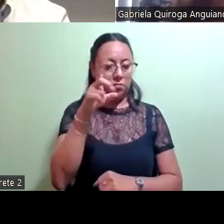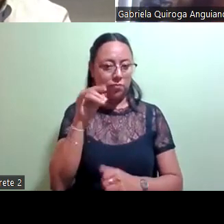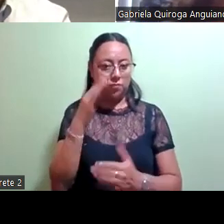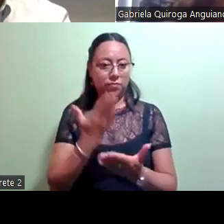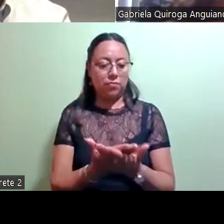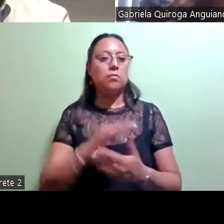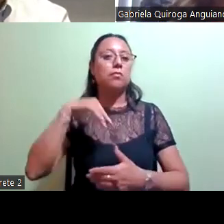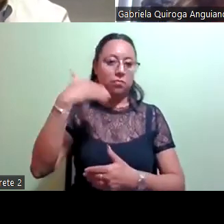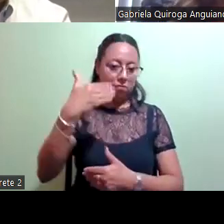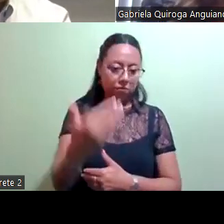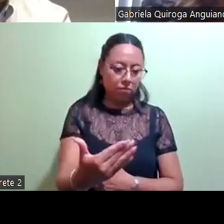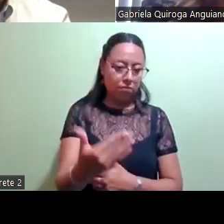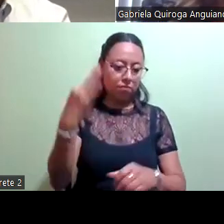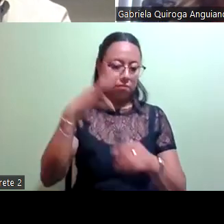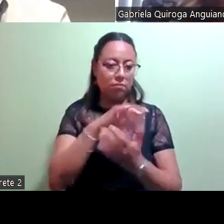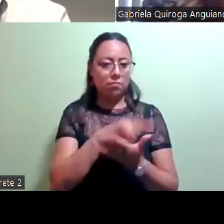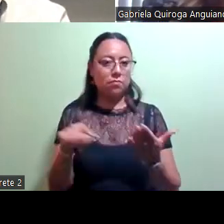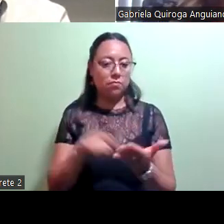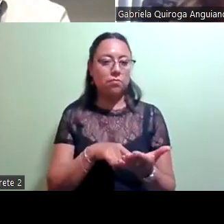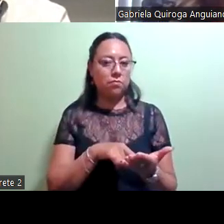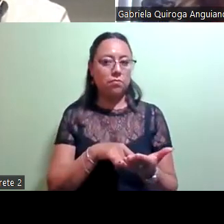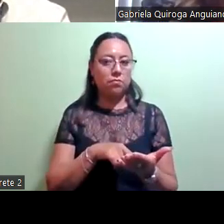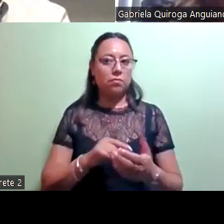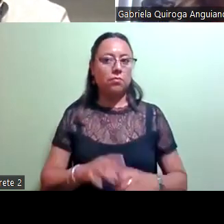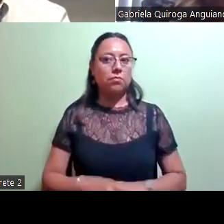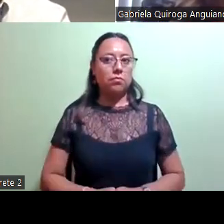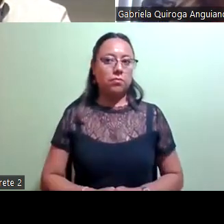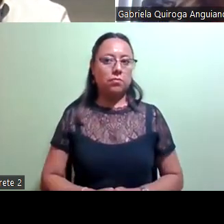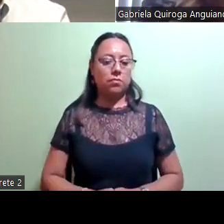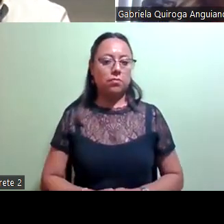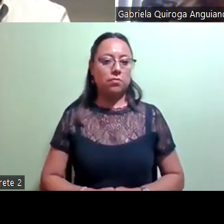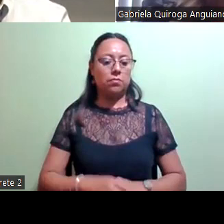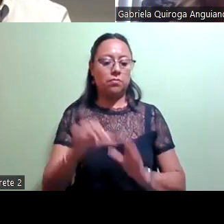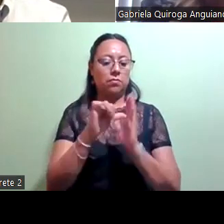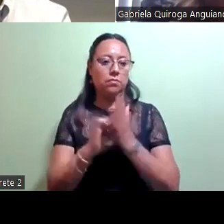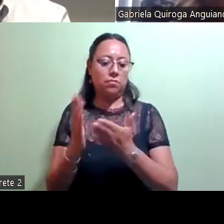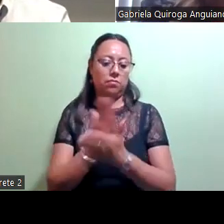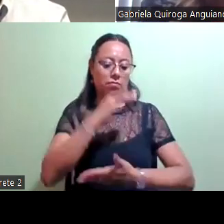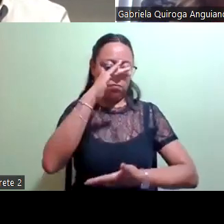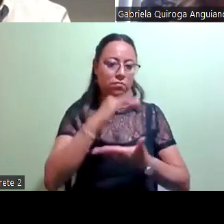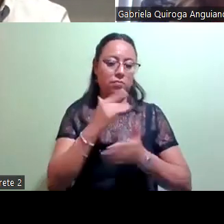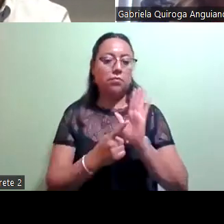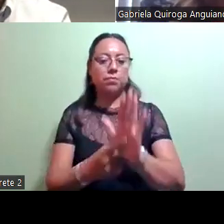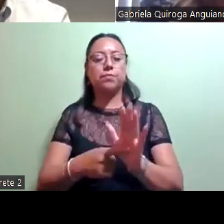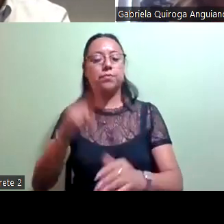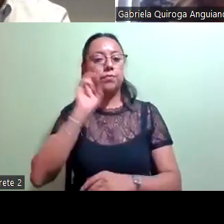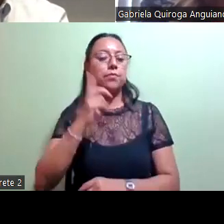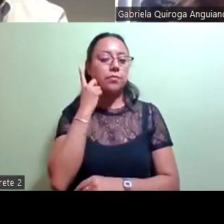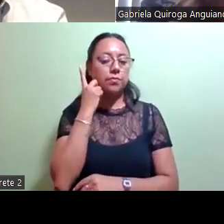y posteriormente a la votación las reservas del paquete de reservas presentadas por la diputada Gaby